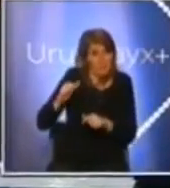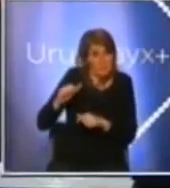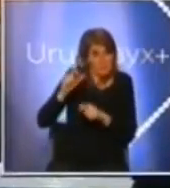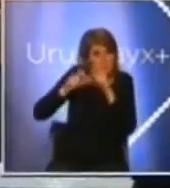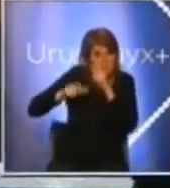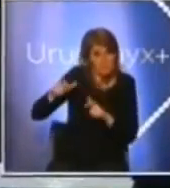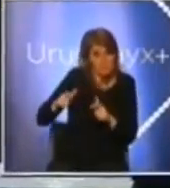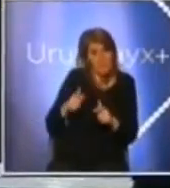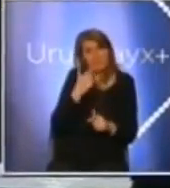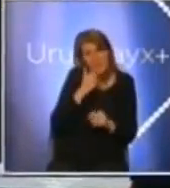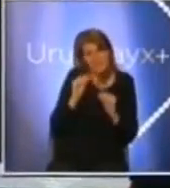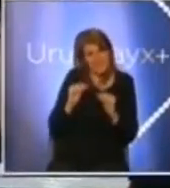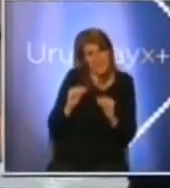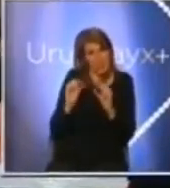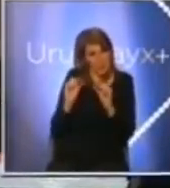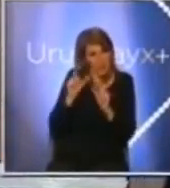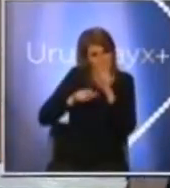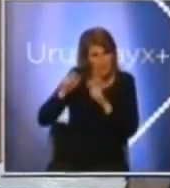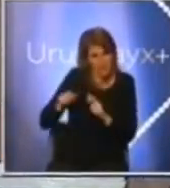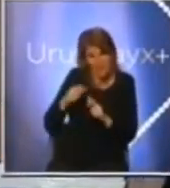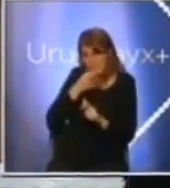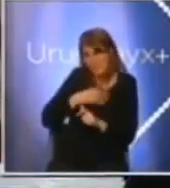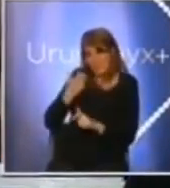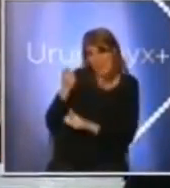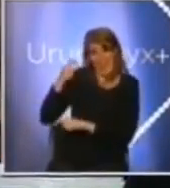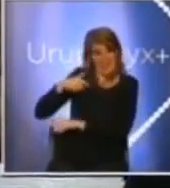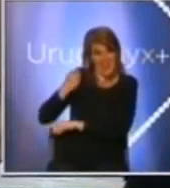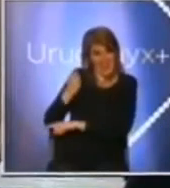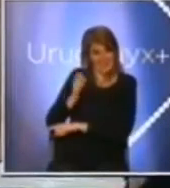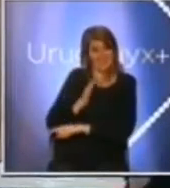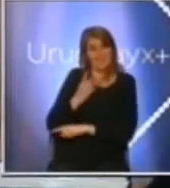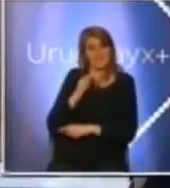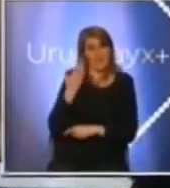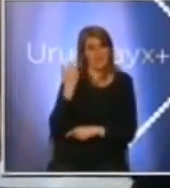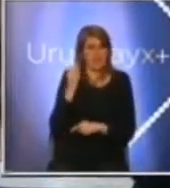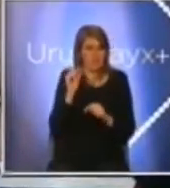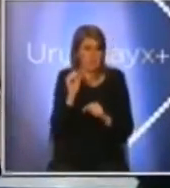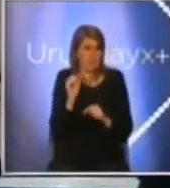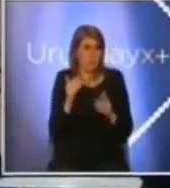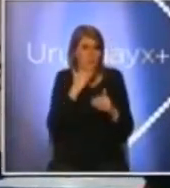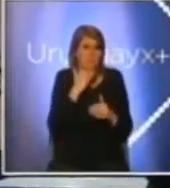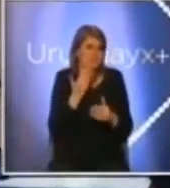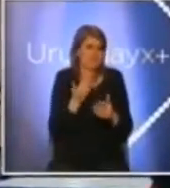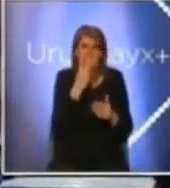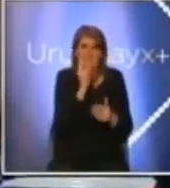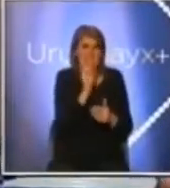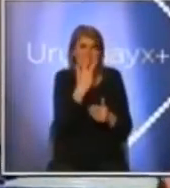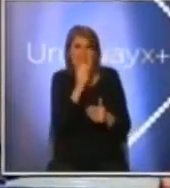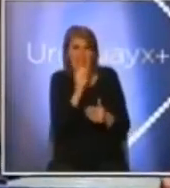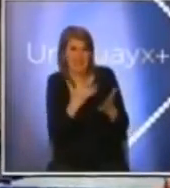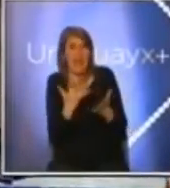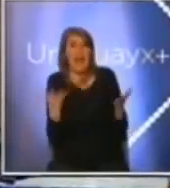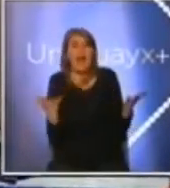Ana, todavía no suficiente. De algunas decenas que había en el año de 1985, a más